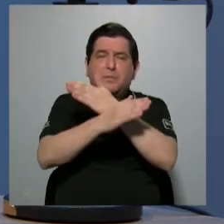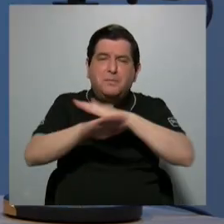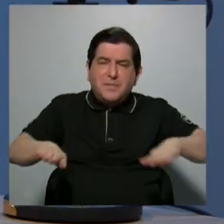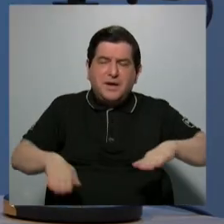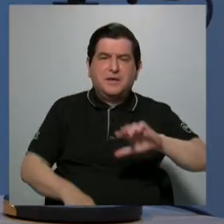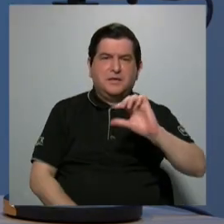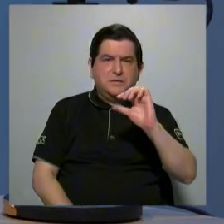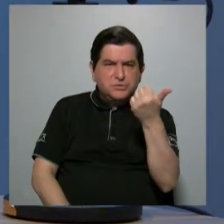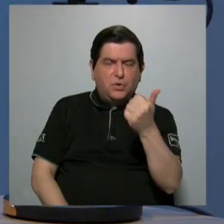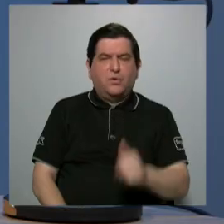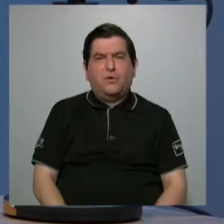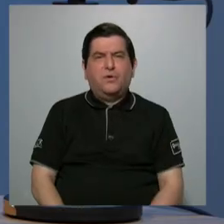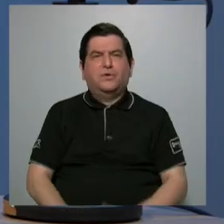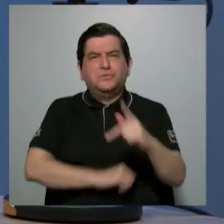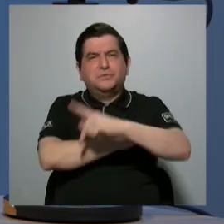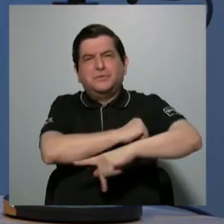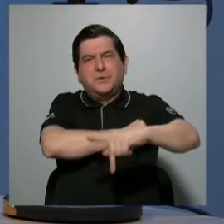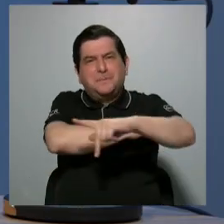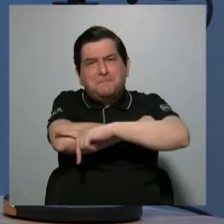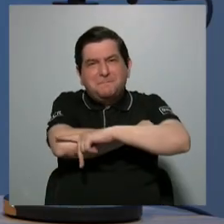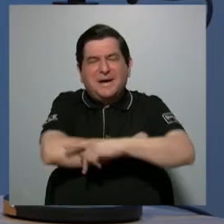país